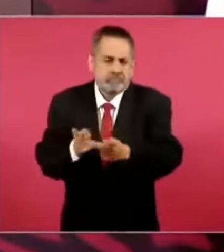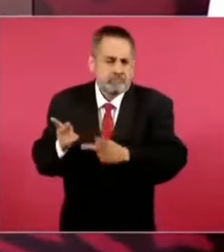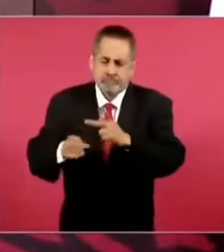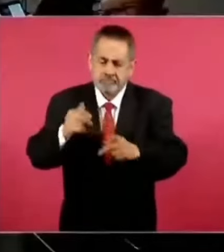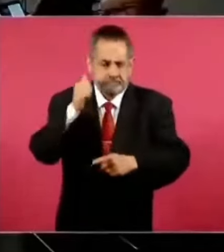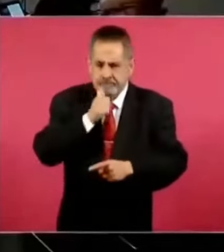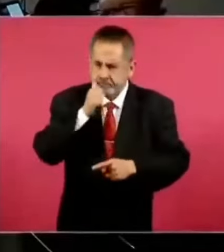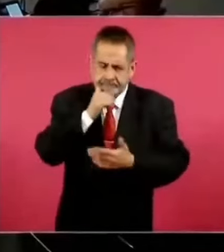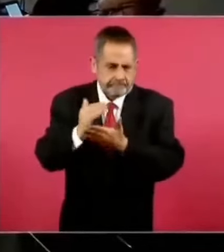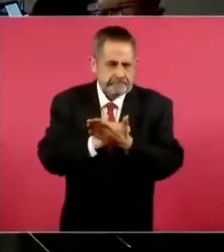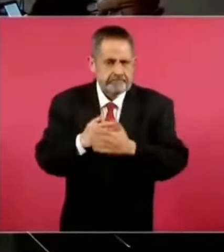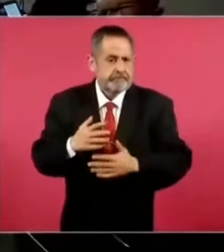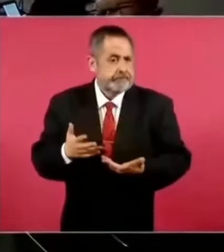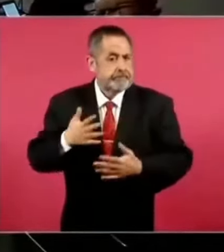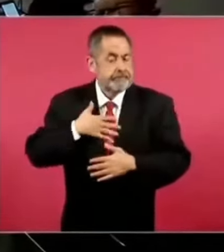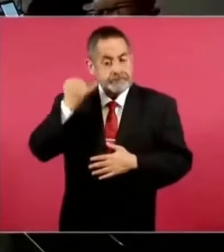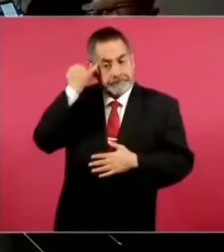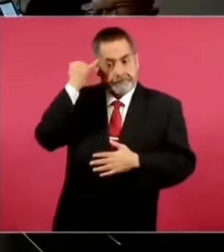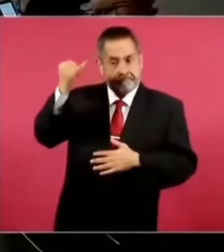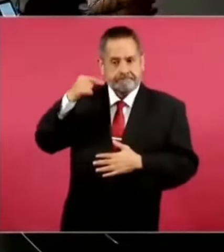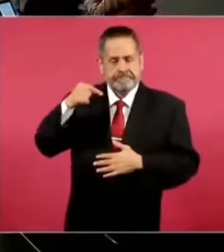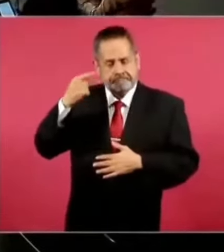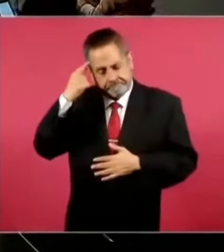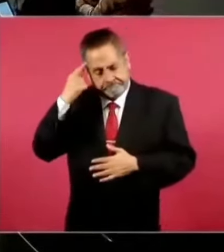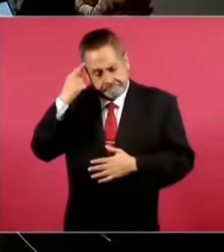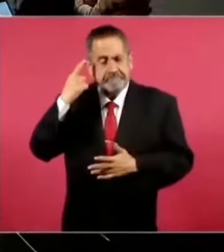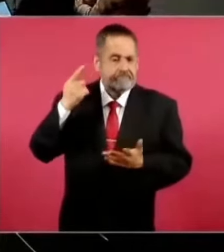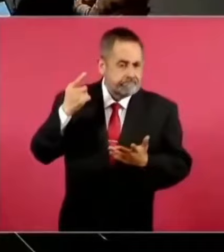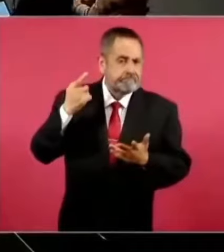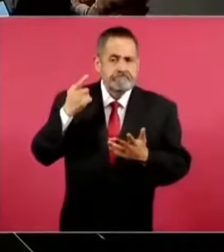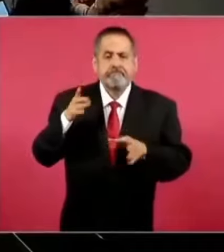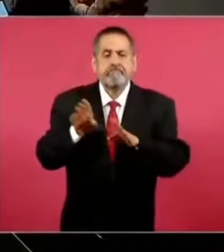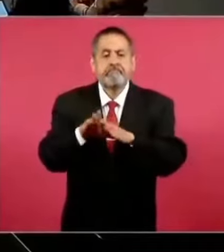en la hipótesis que se tiene es de que son